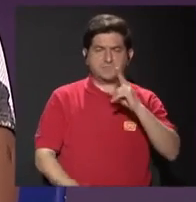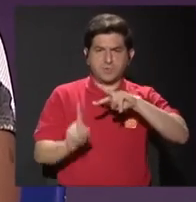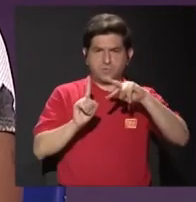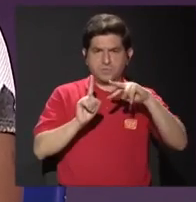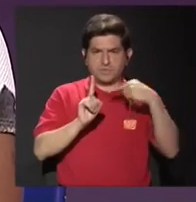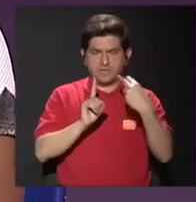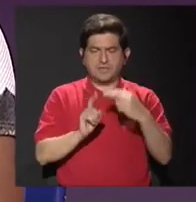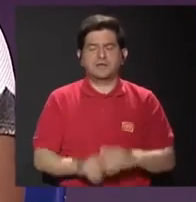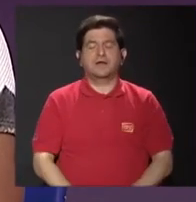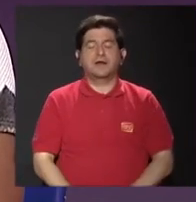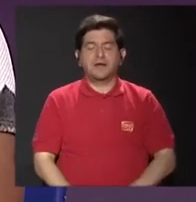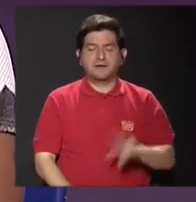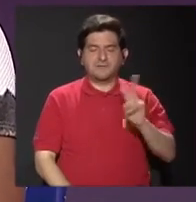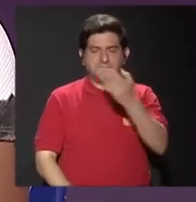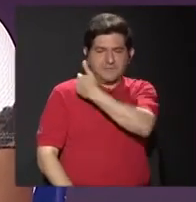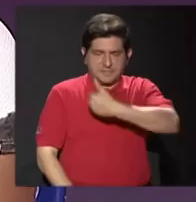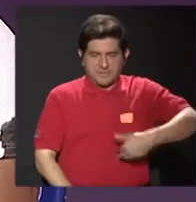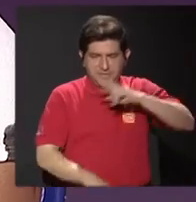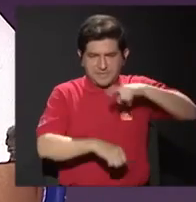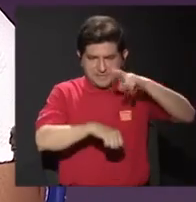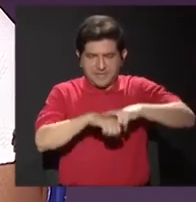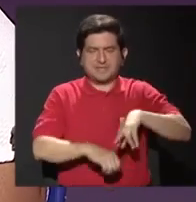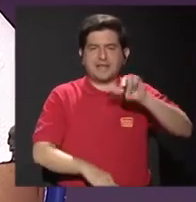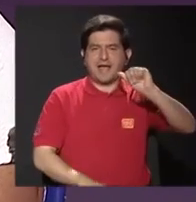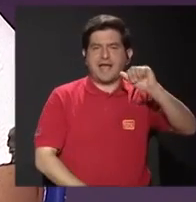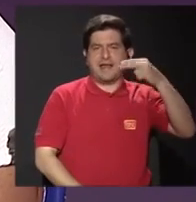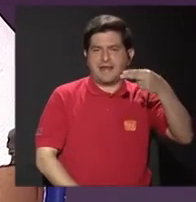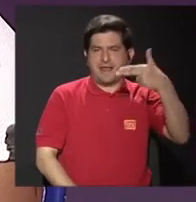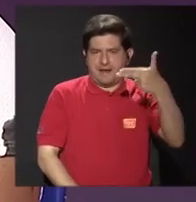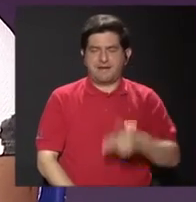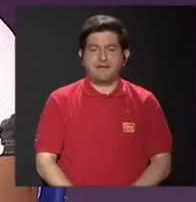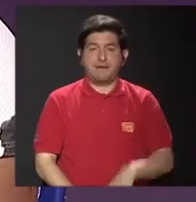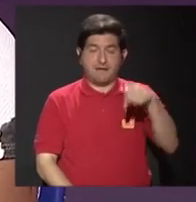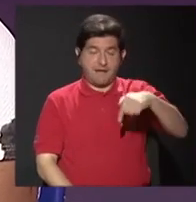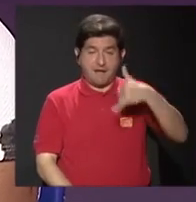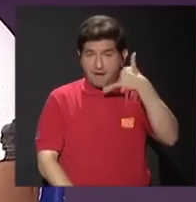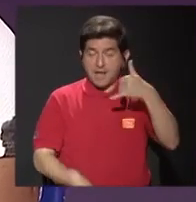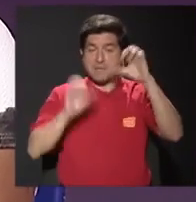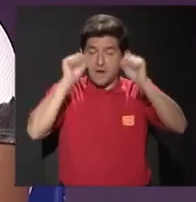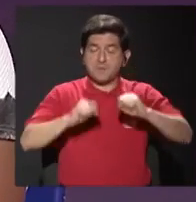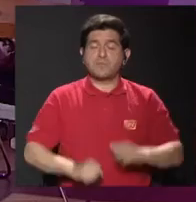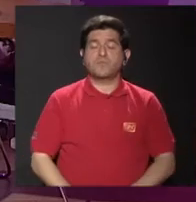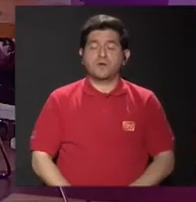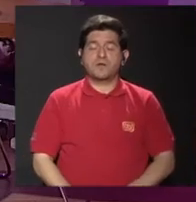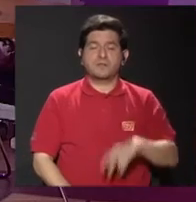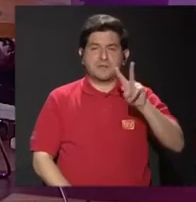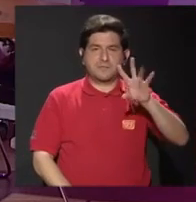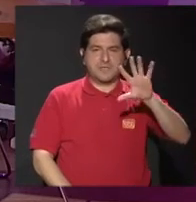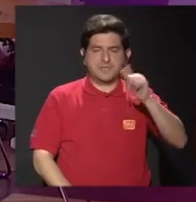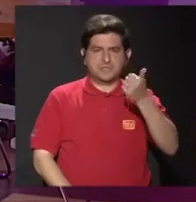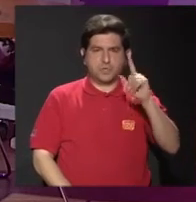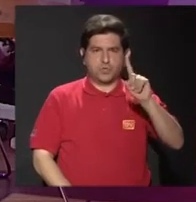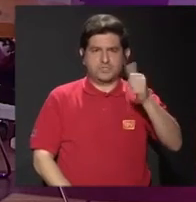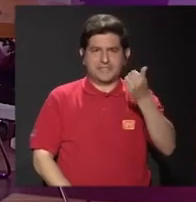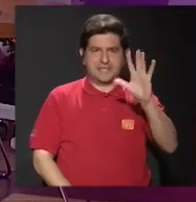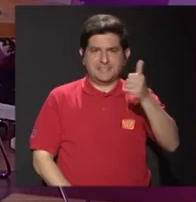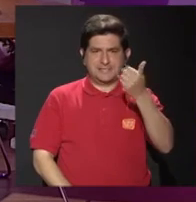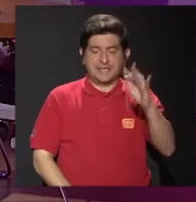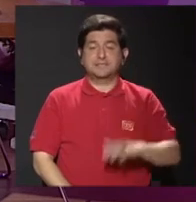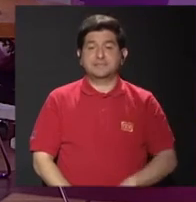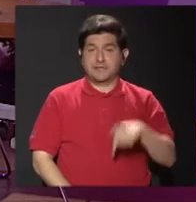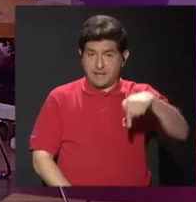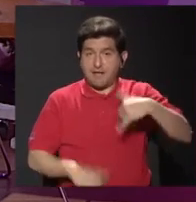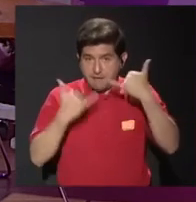vicepresidenta de la república doña ana helena chacón puede llamarnos y estamos en vivo 25 11 15 15 y también